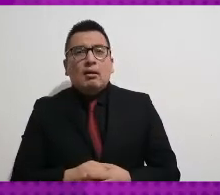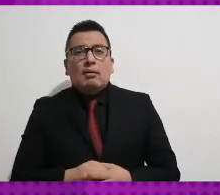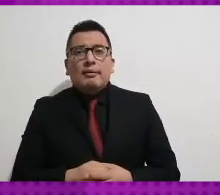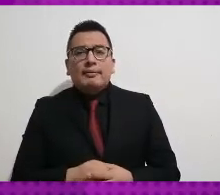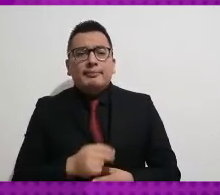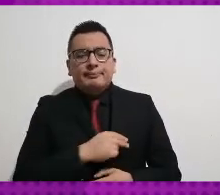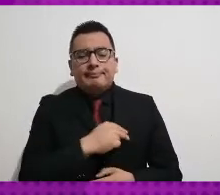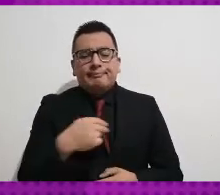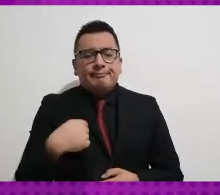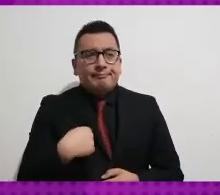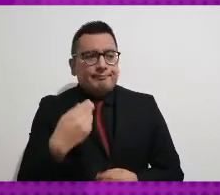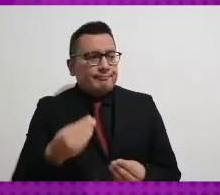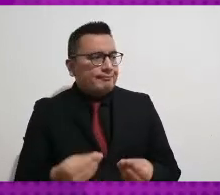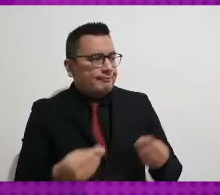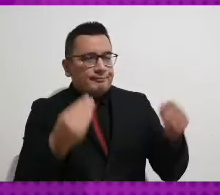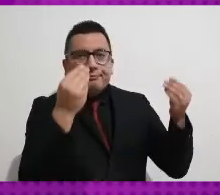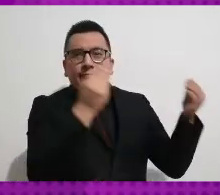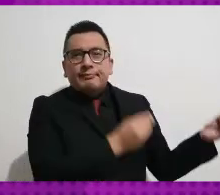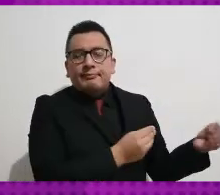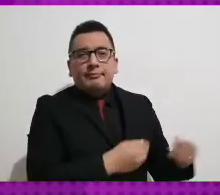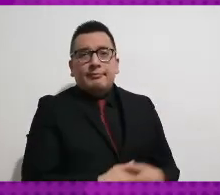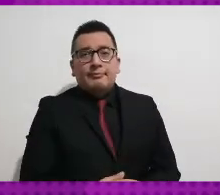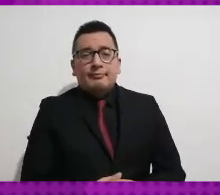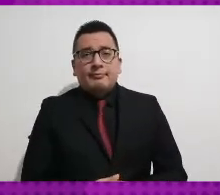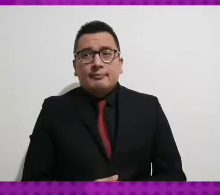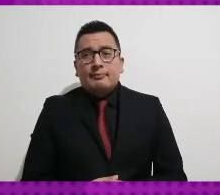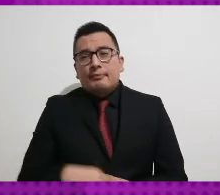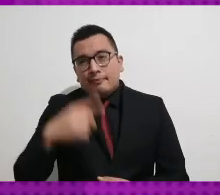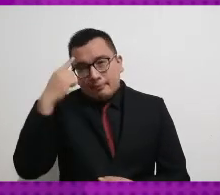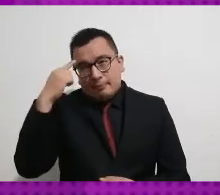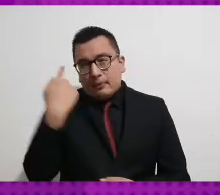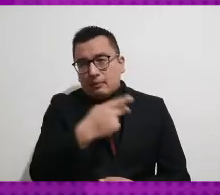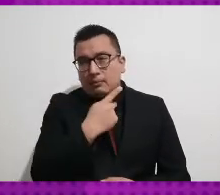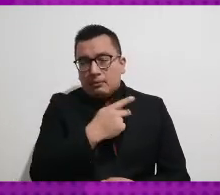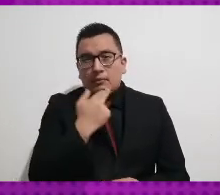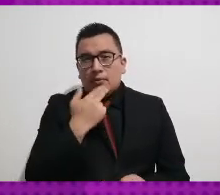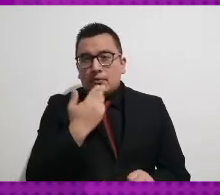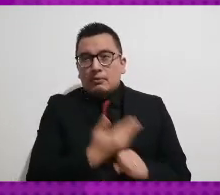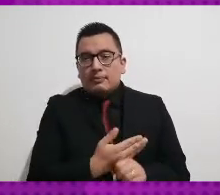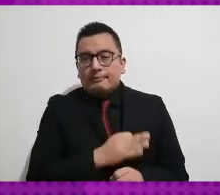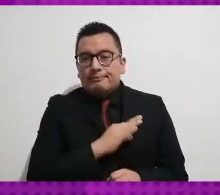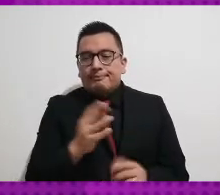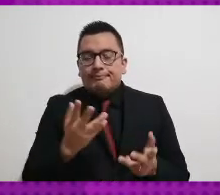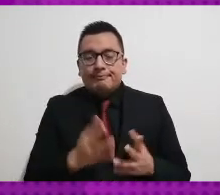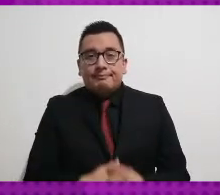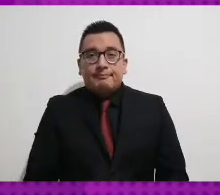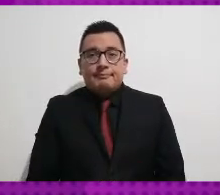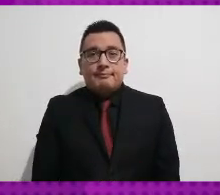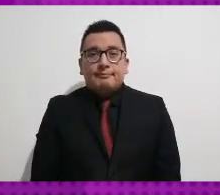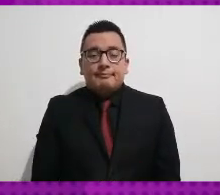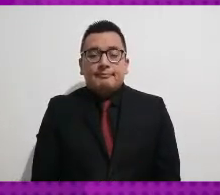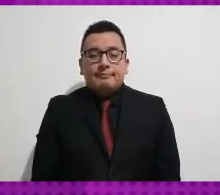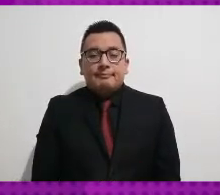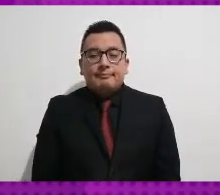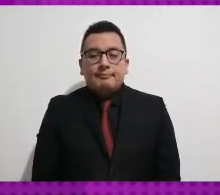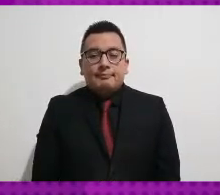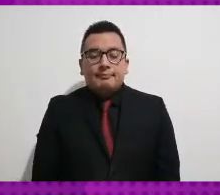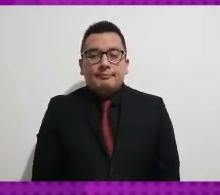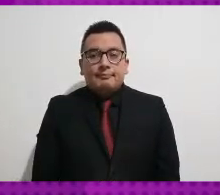al reglamento de quejas y denuncias, es turnar estas quejas para que la autoridad competente dé el trámite